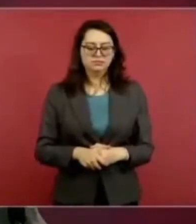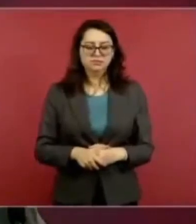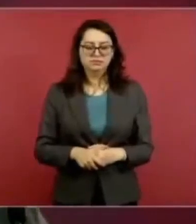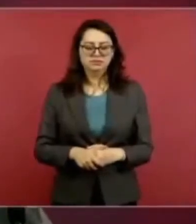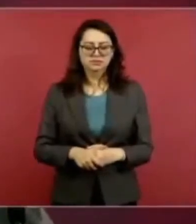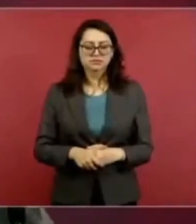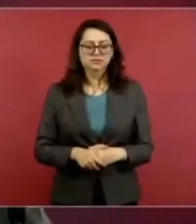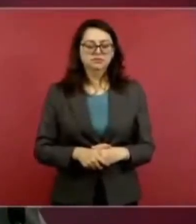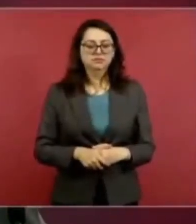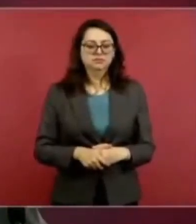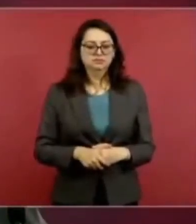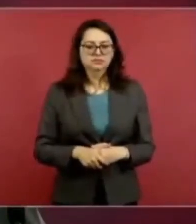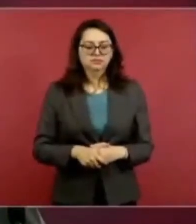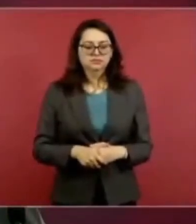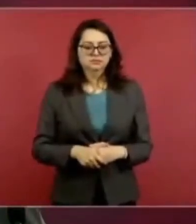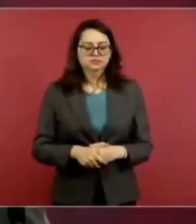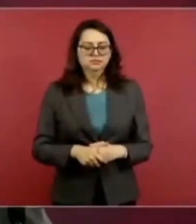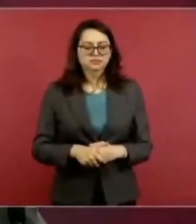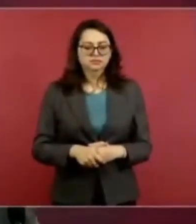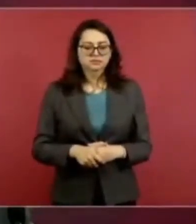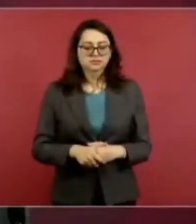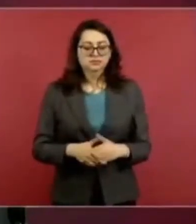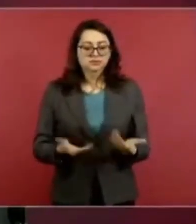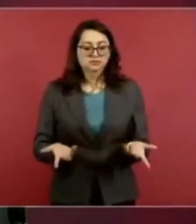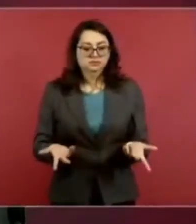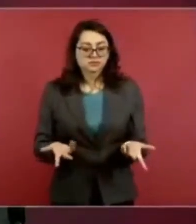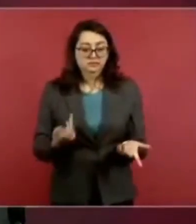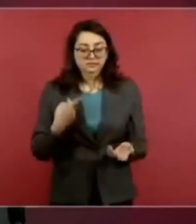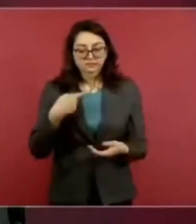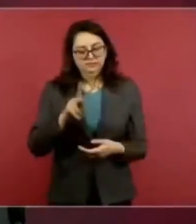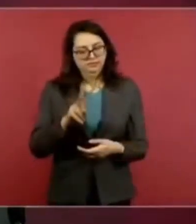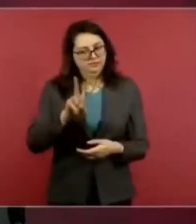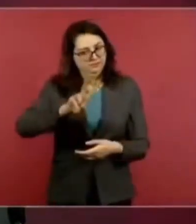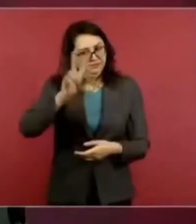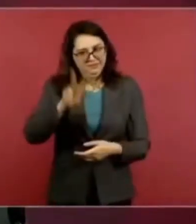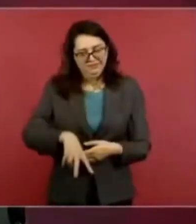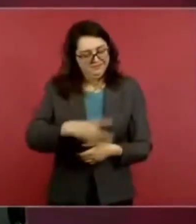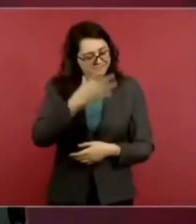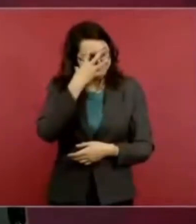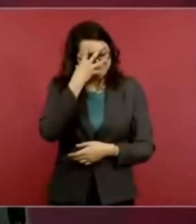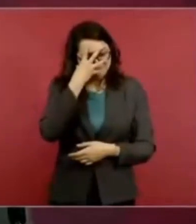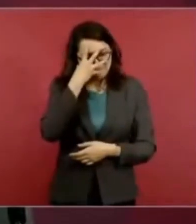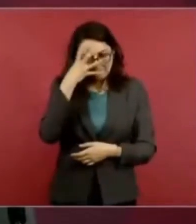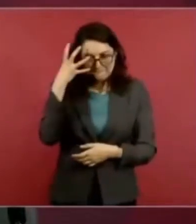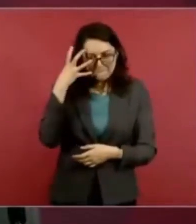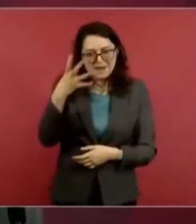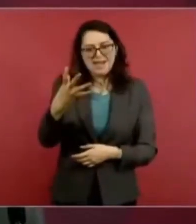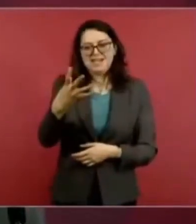además se necesita ser cara dura